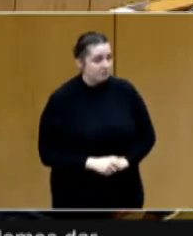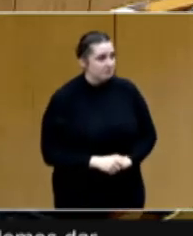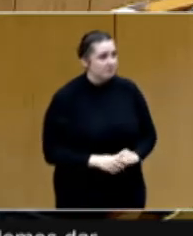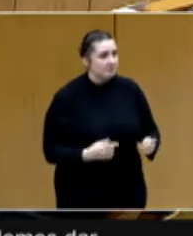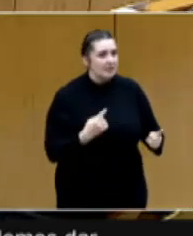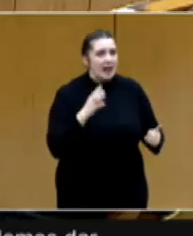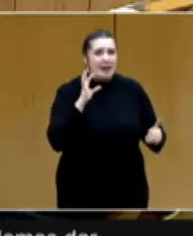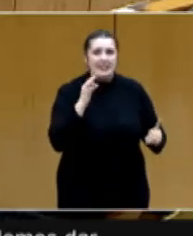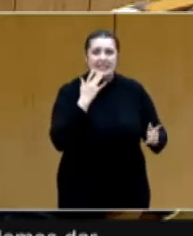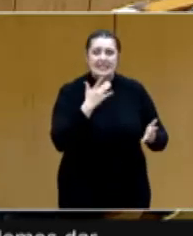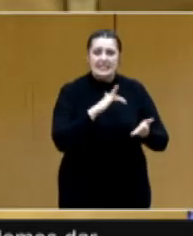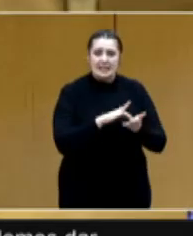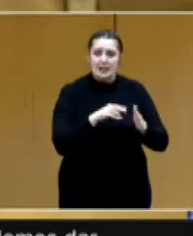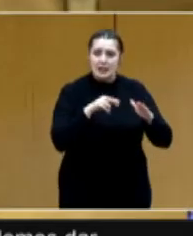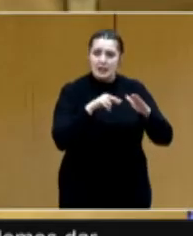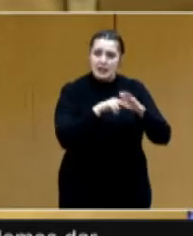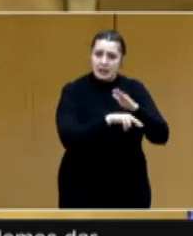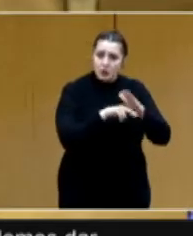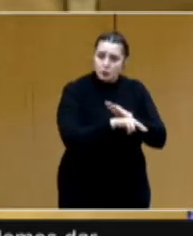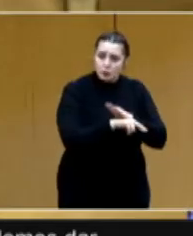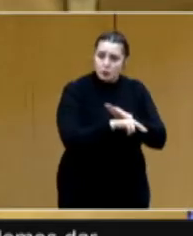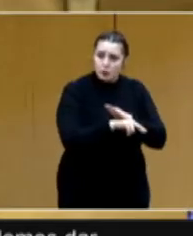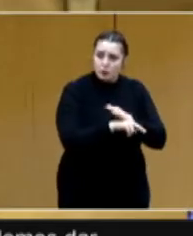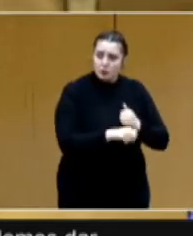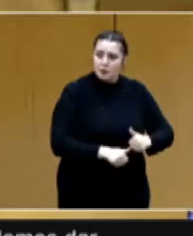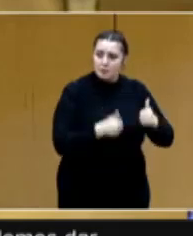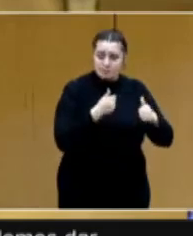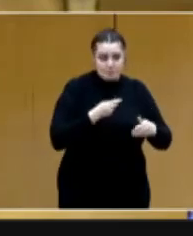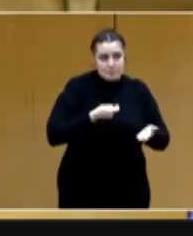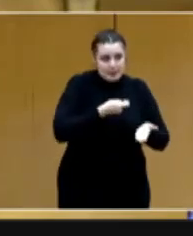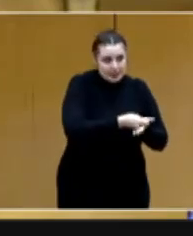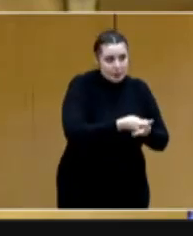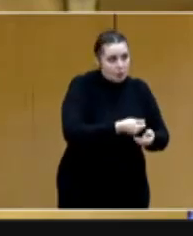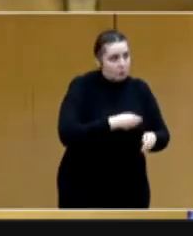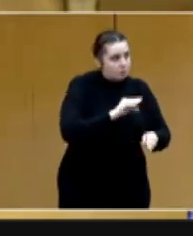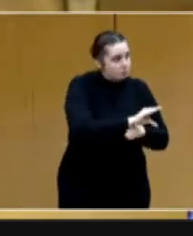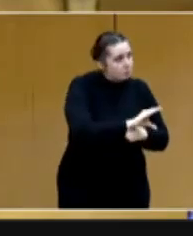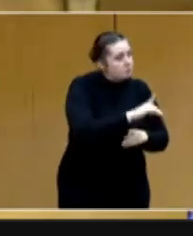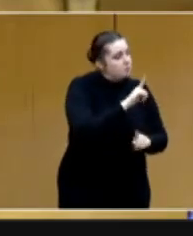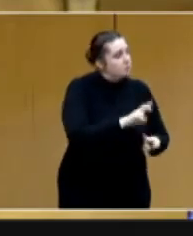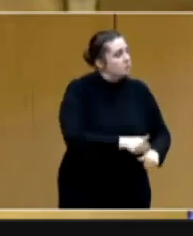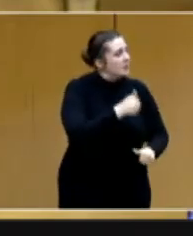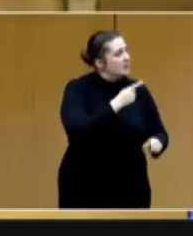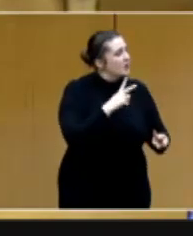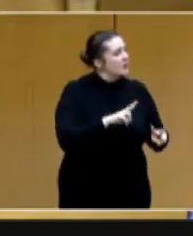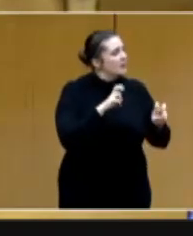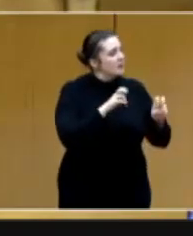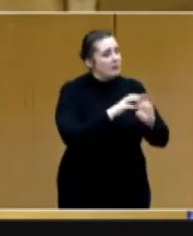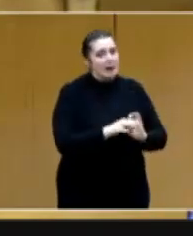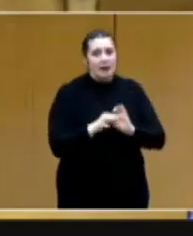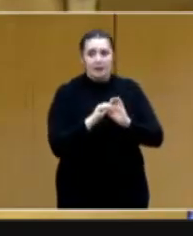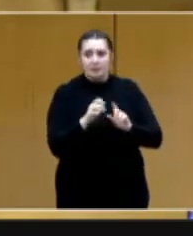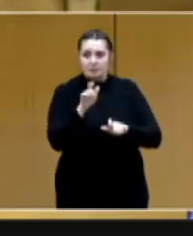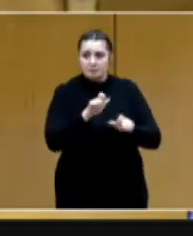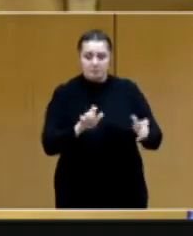Cuanto más recursos se pongan prestacionales y es verdad que no es un tema de la ley sobre la capacidad jurídica de las personas